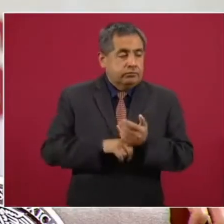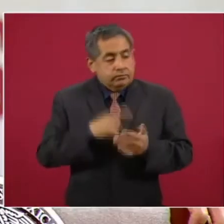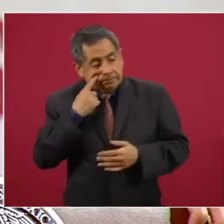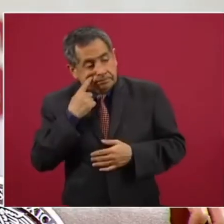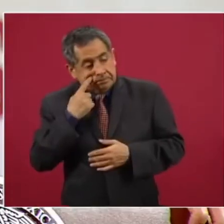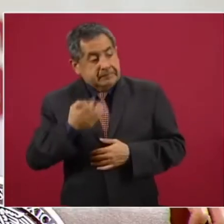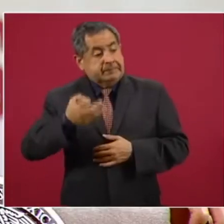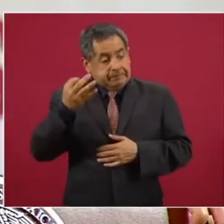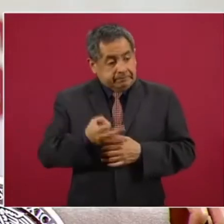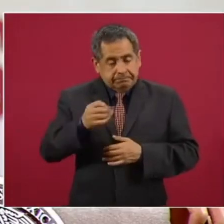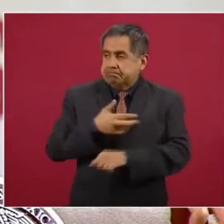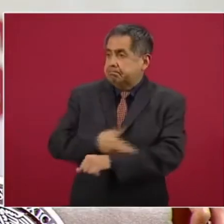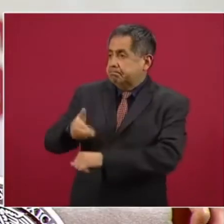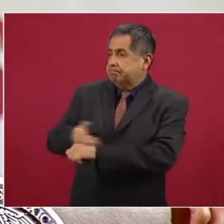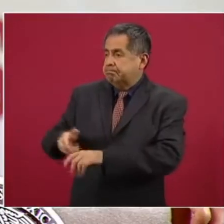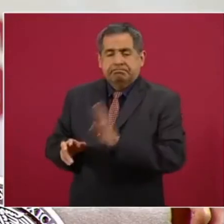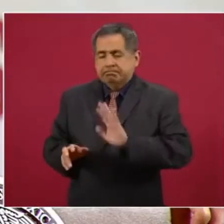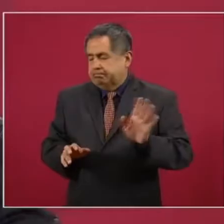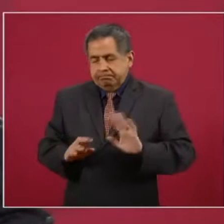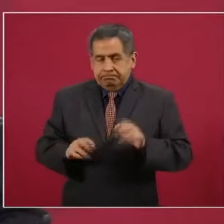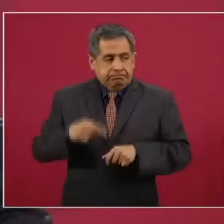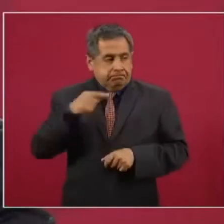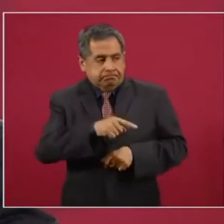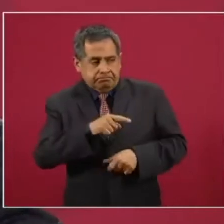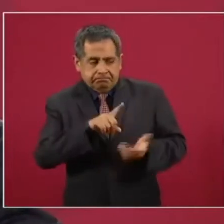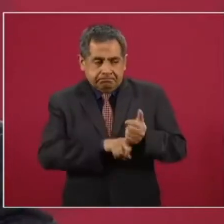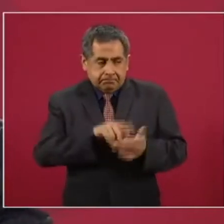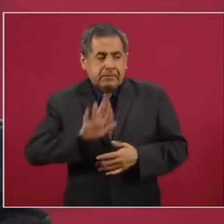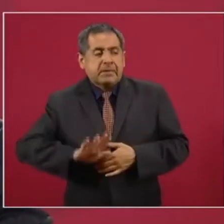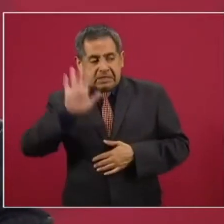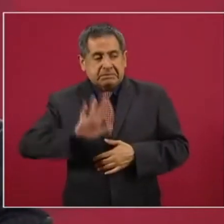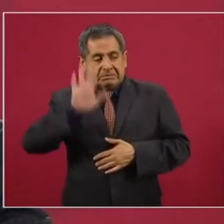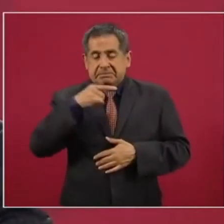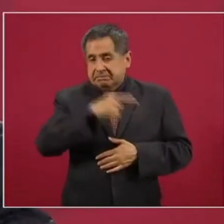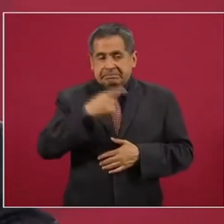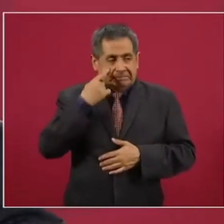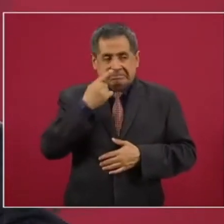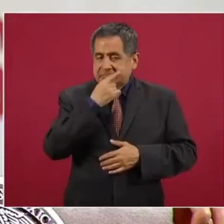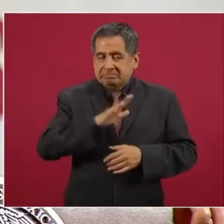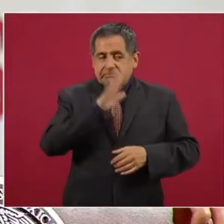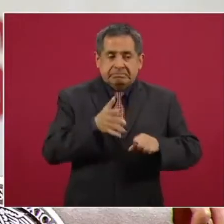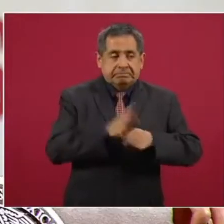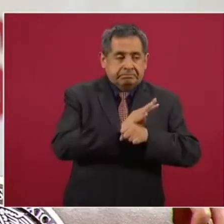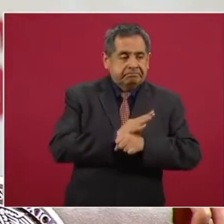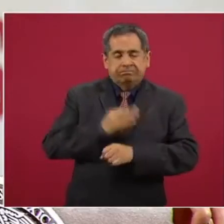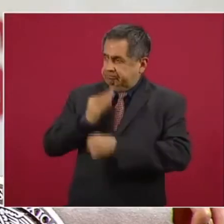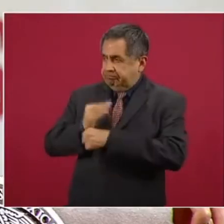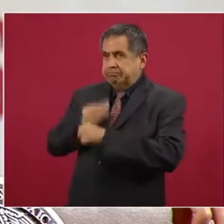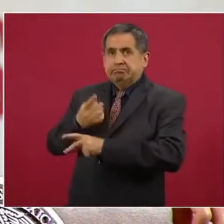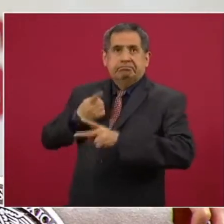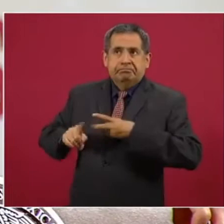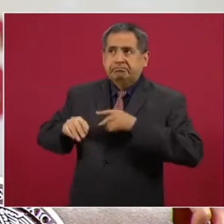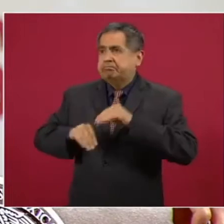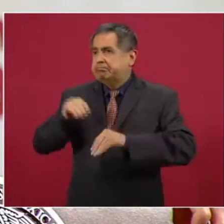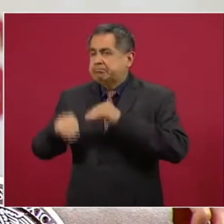por laboratorio. Desde el momento en que se encuentran personas con las manifestaciones clínicas, desde ese momento ya